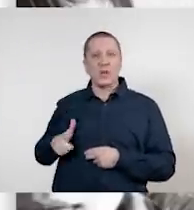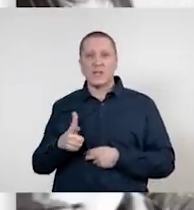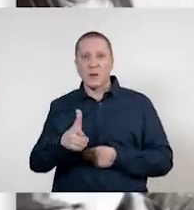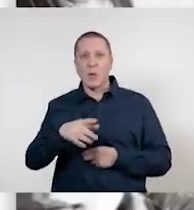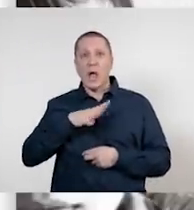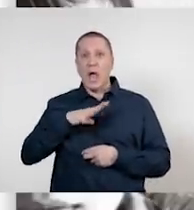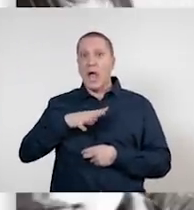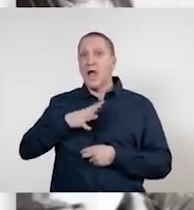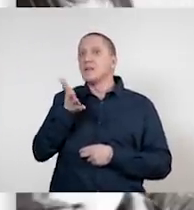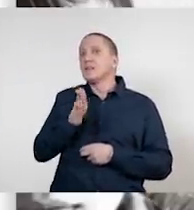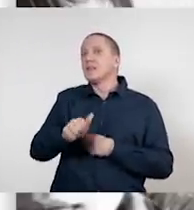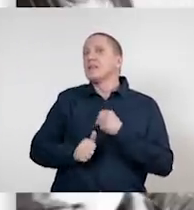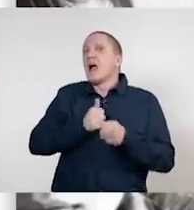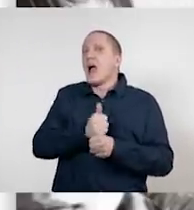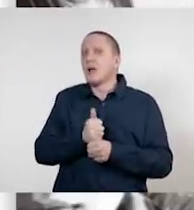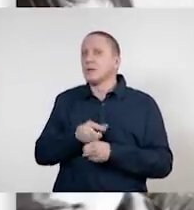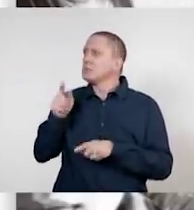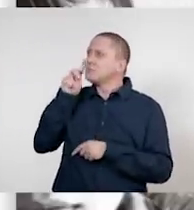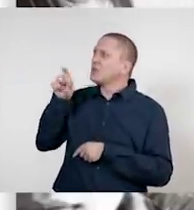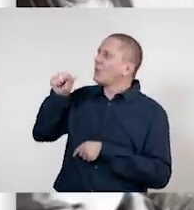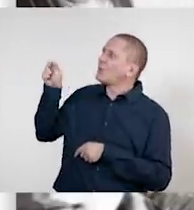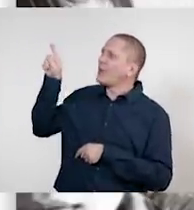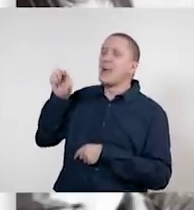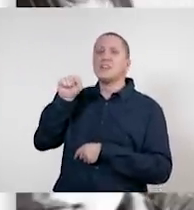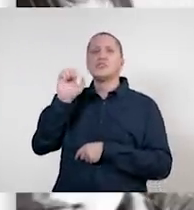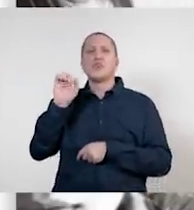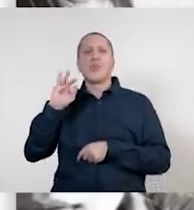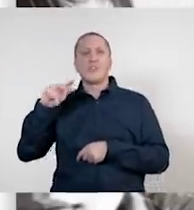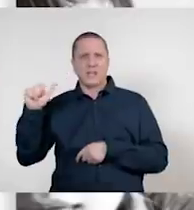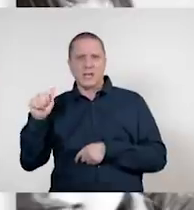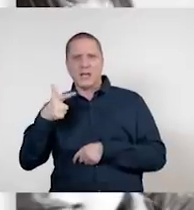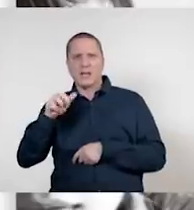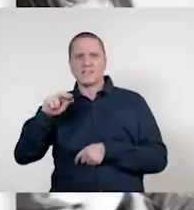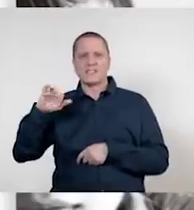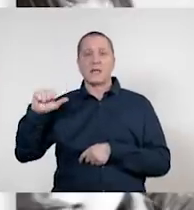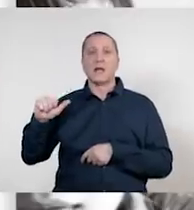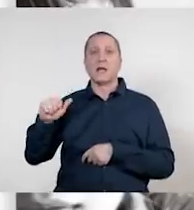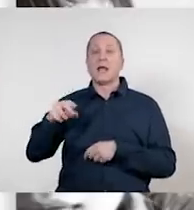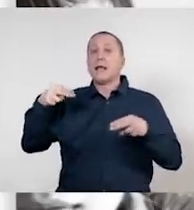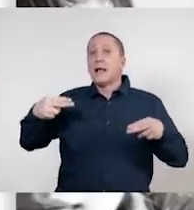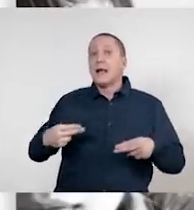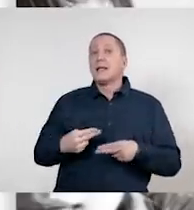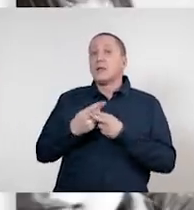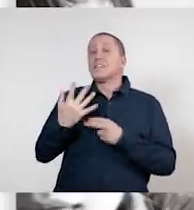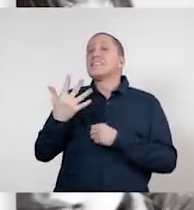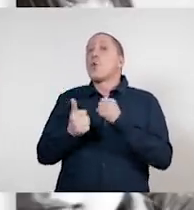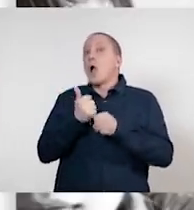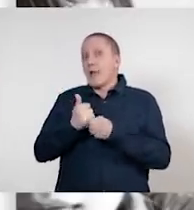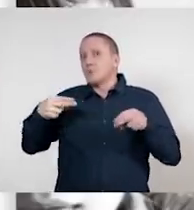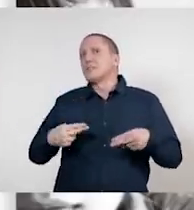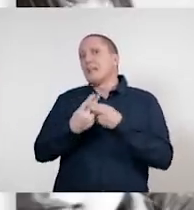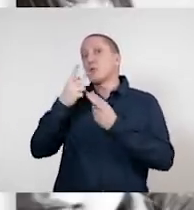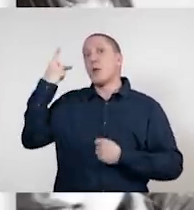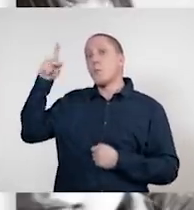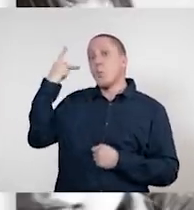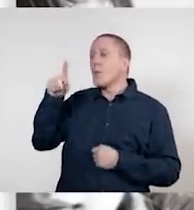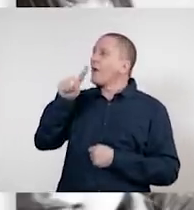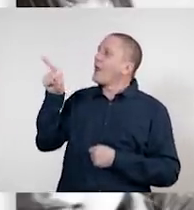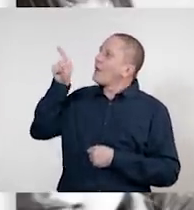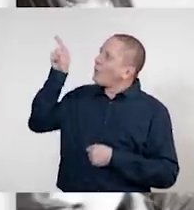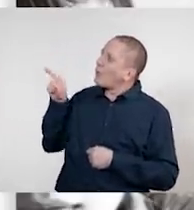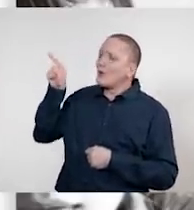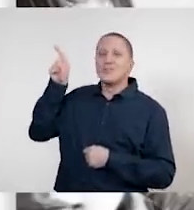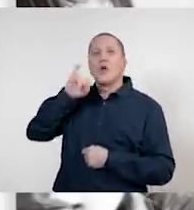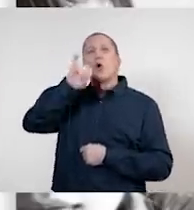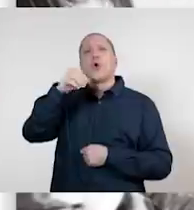10 años. Ah, es cierto, y no sé si veas a Sofía García, que tiene 5 años, pero ella nació en la Ciudad de Puebla. Sí, sí, sí. Y José